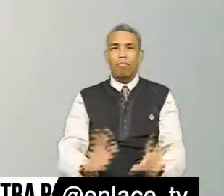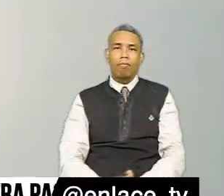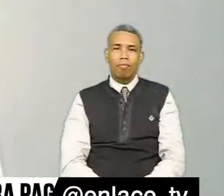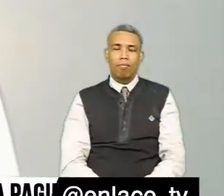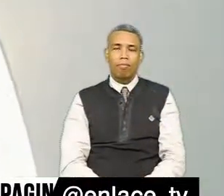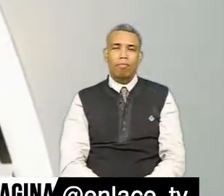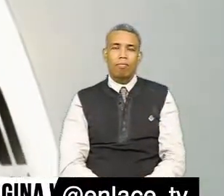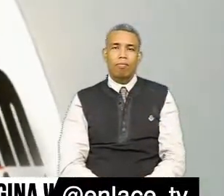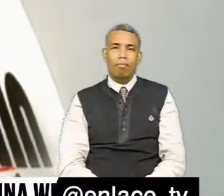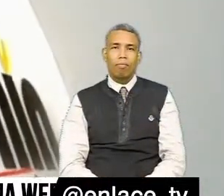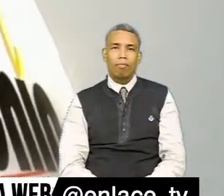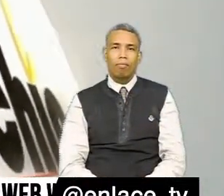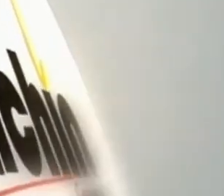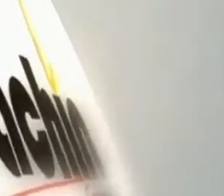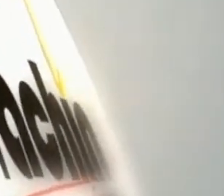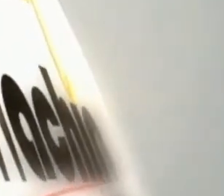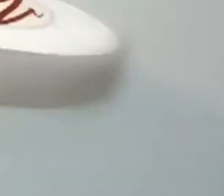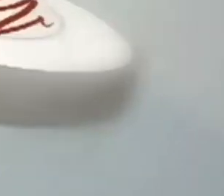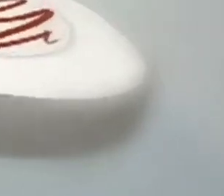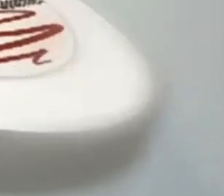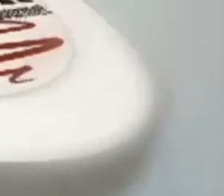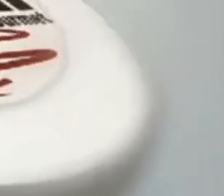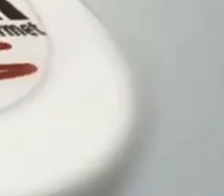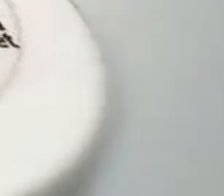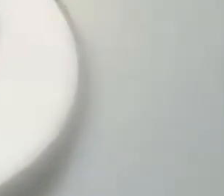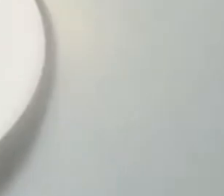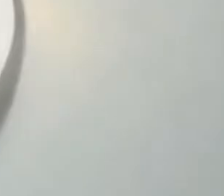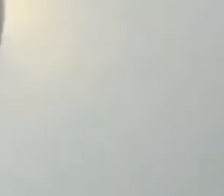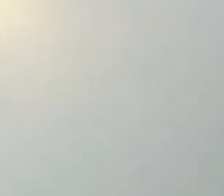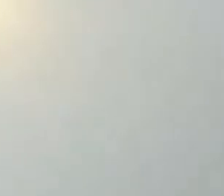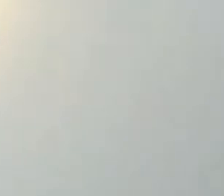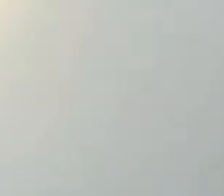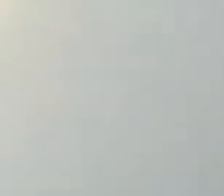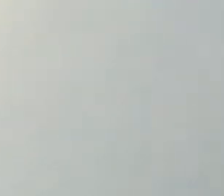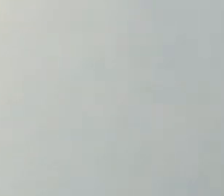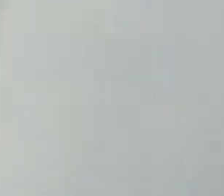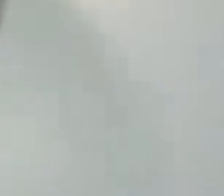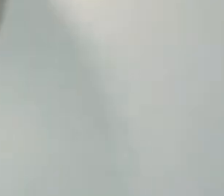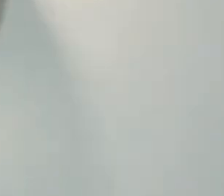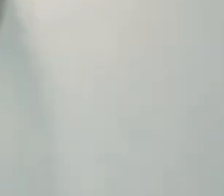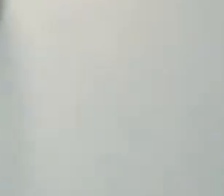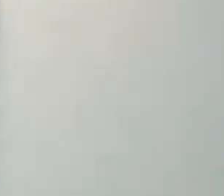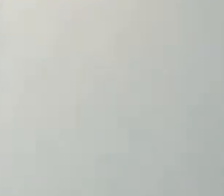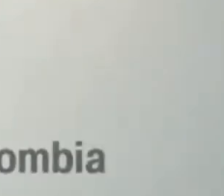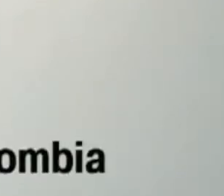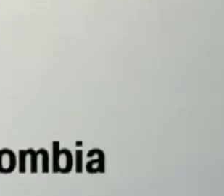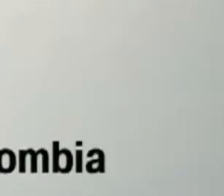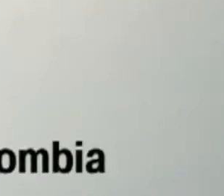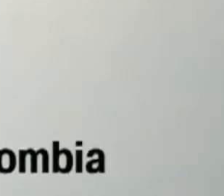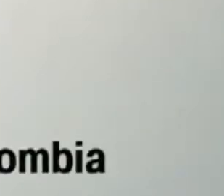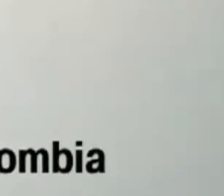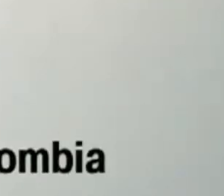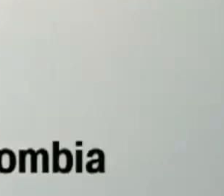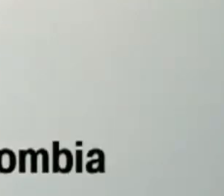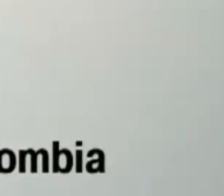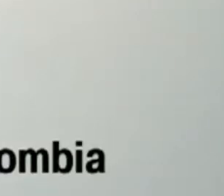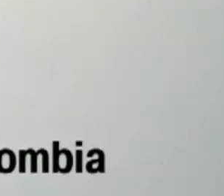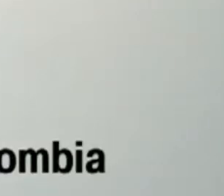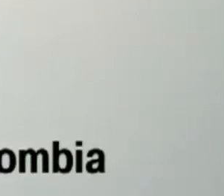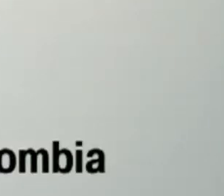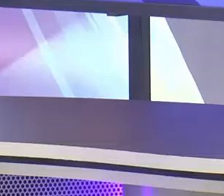hasta aquí los deportes con el patrocinio de restaurante el machine gourmet ahora en su nueva sede en el barrio colombia